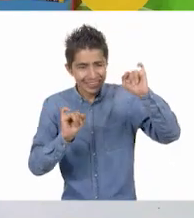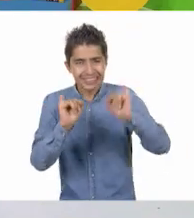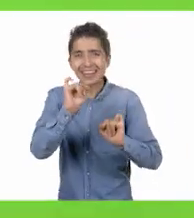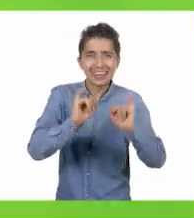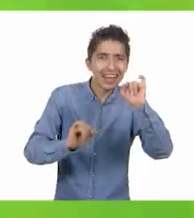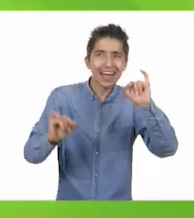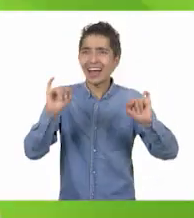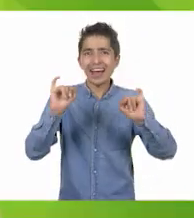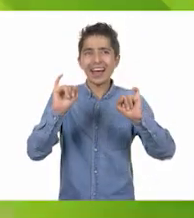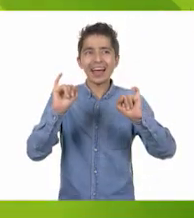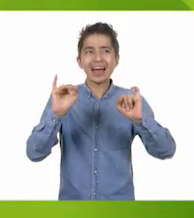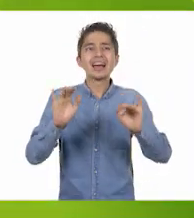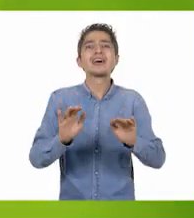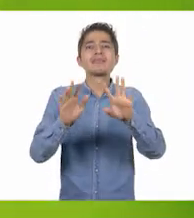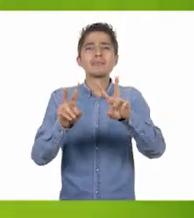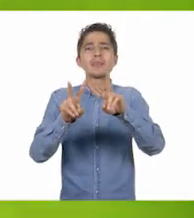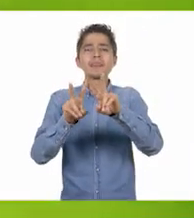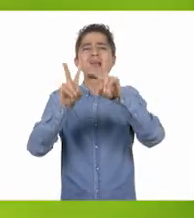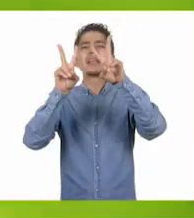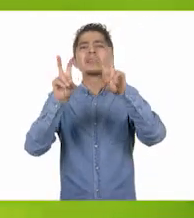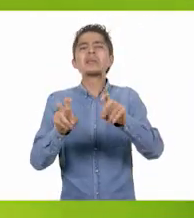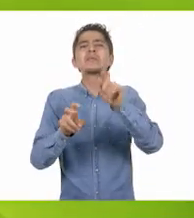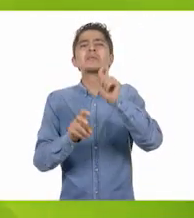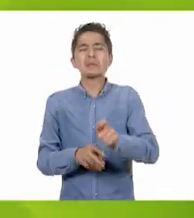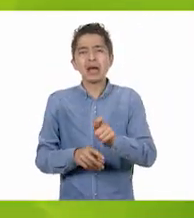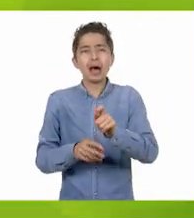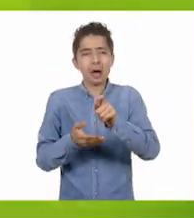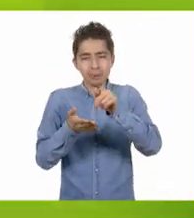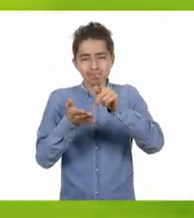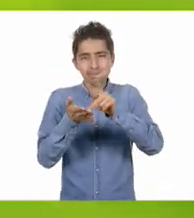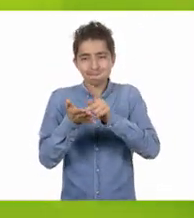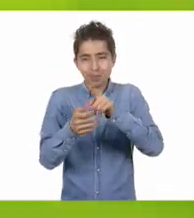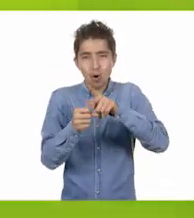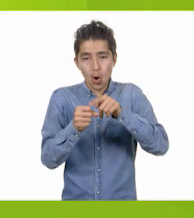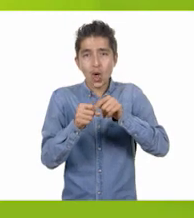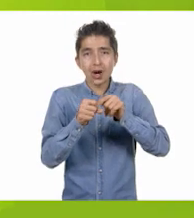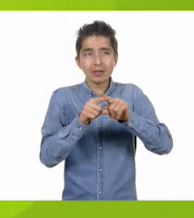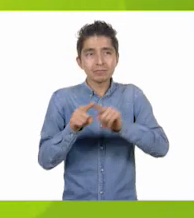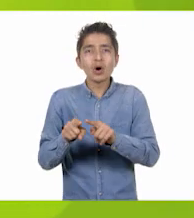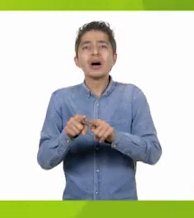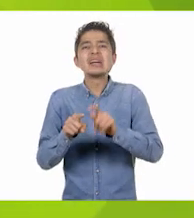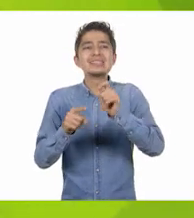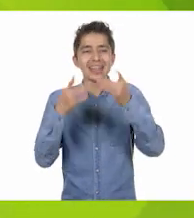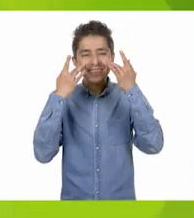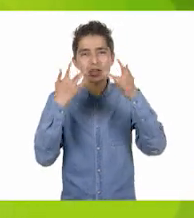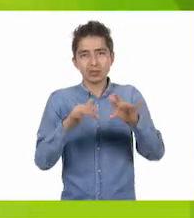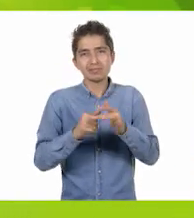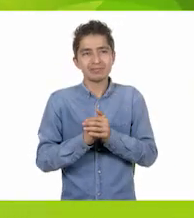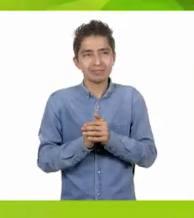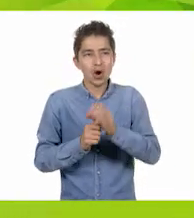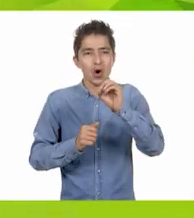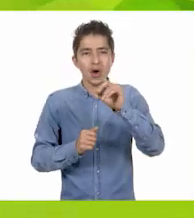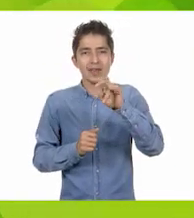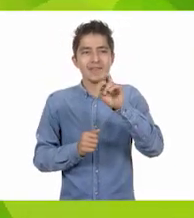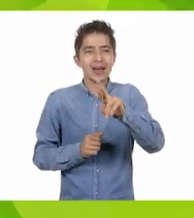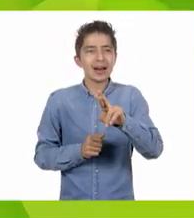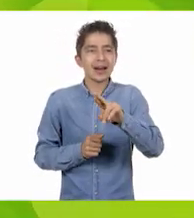Sí. El título es El día que los crayones renunciaron, de Drew Daywalt y Oliver